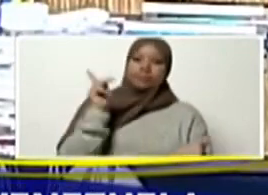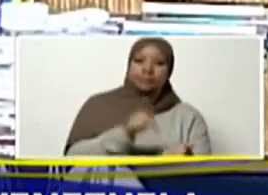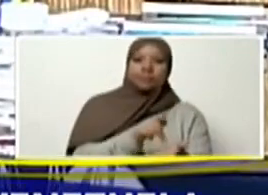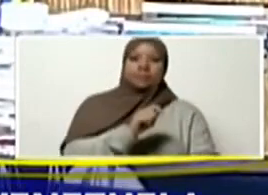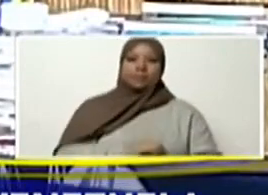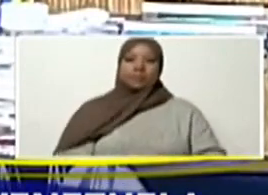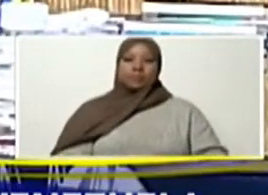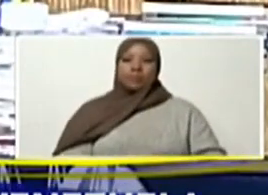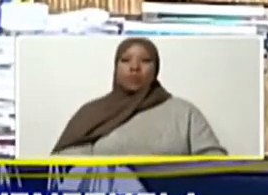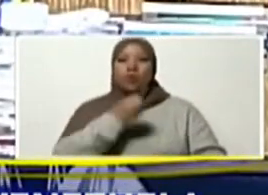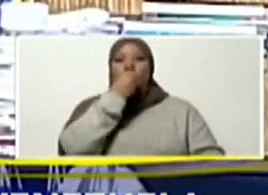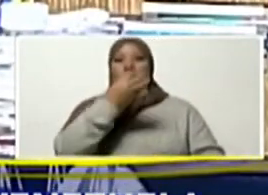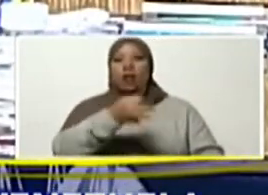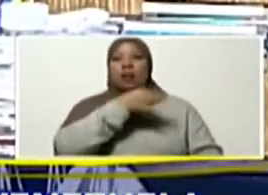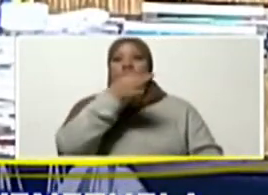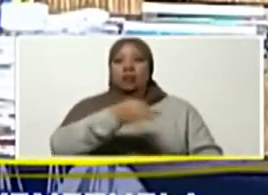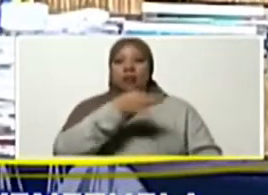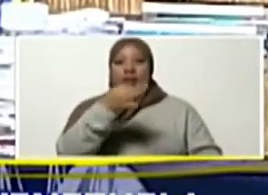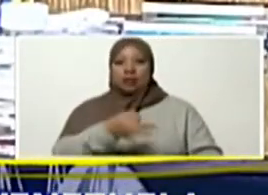Buenas tardes, queridos